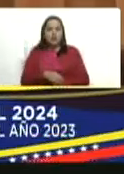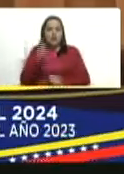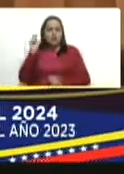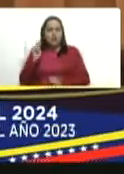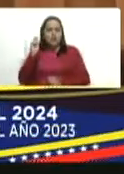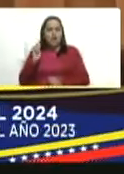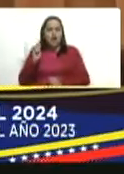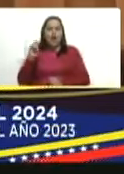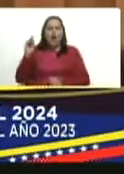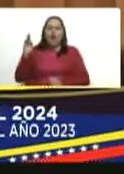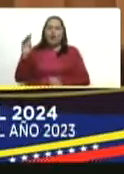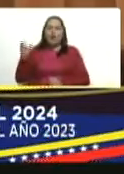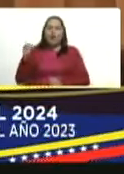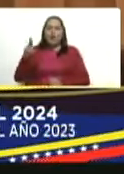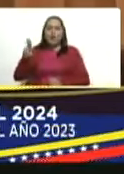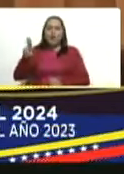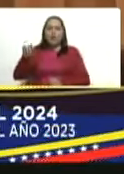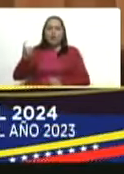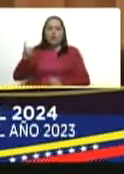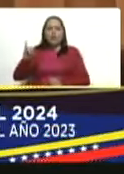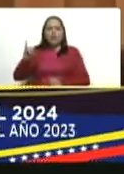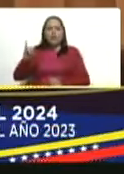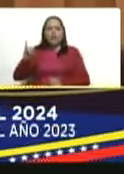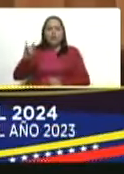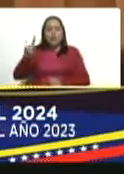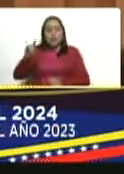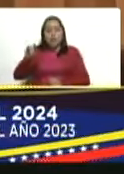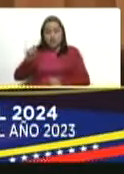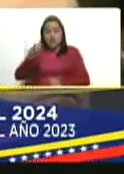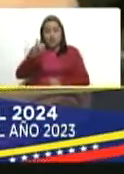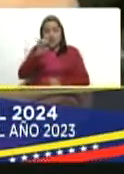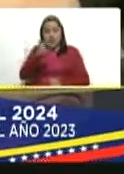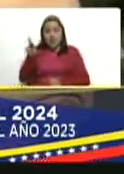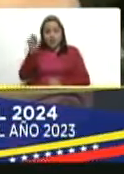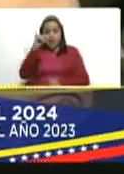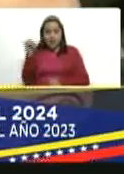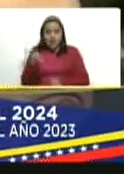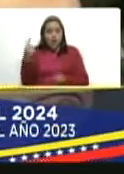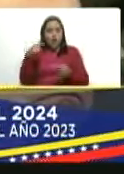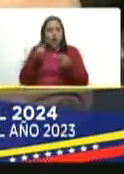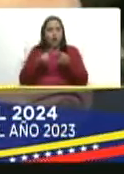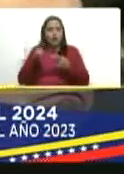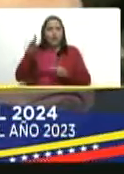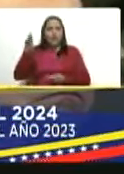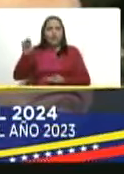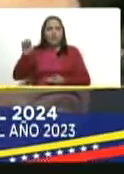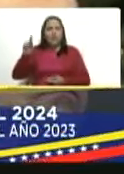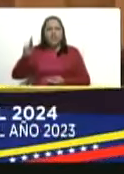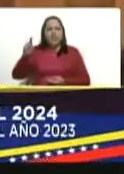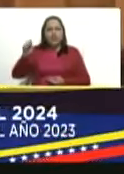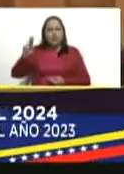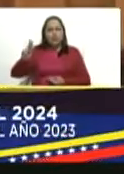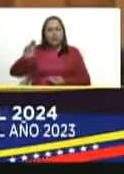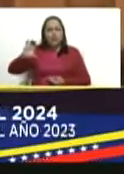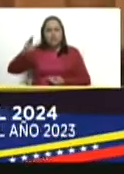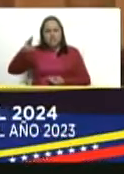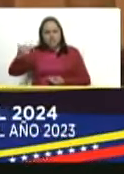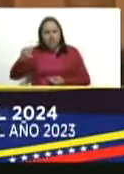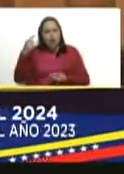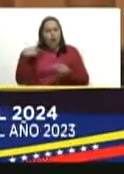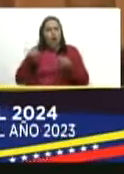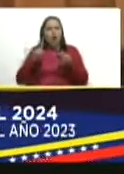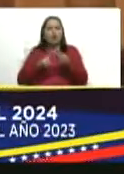Gutiérrez, el diputado Javier Bertucci, el diputado José Brito, el diputado Alfonso Campos, el